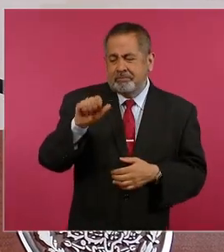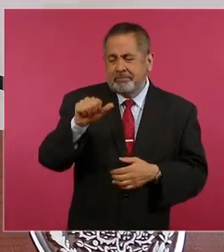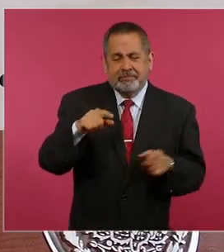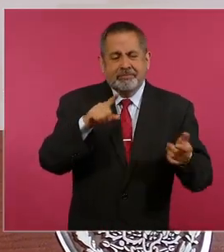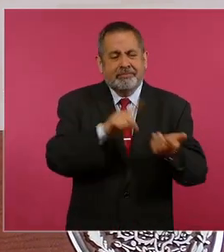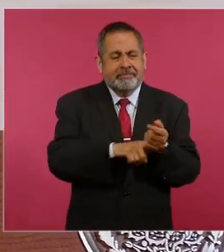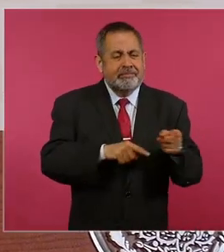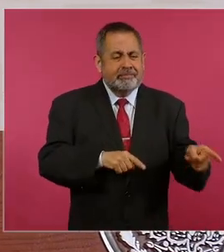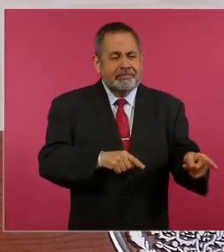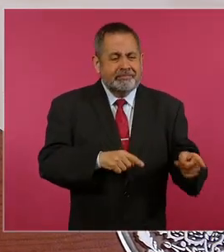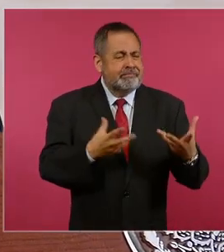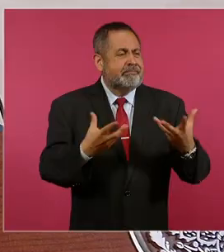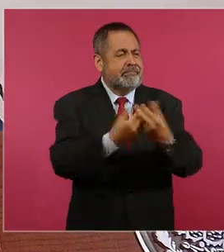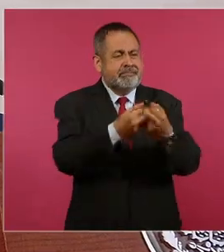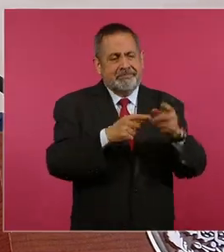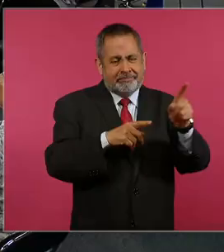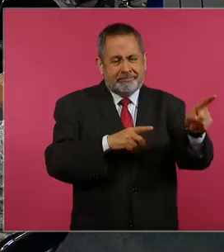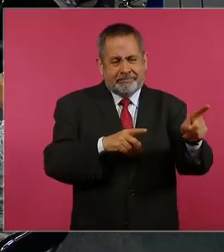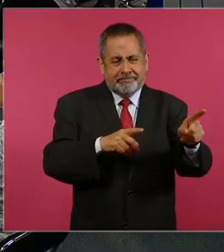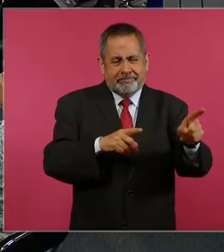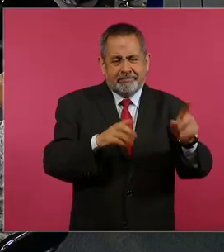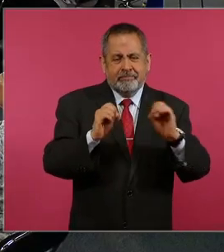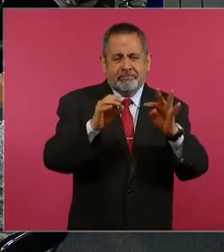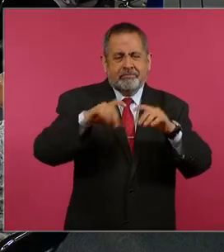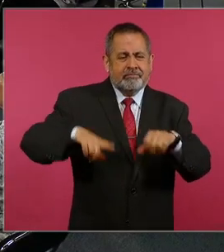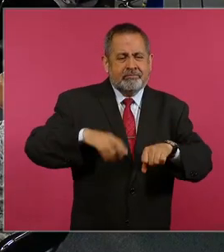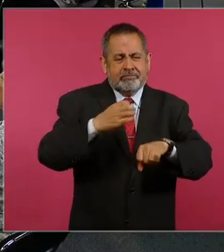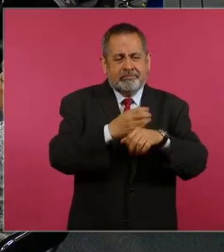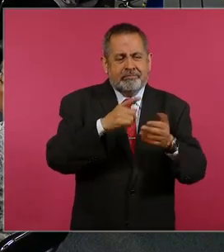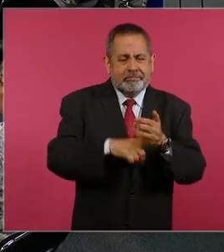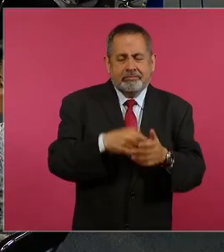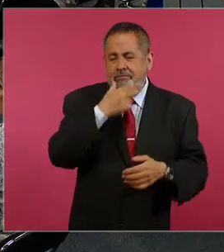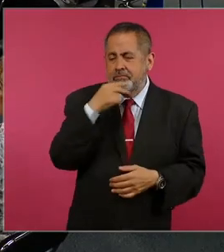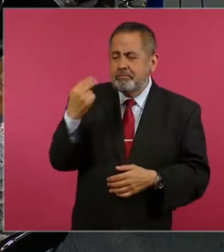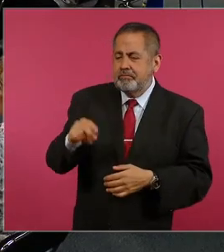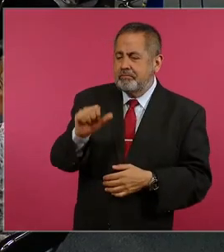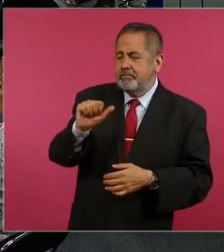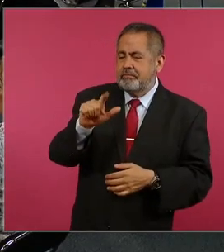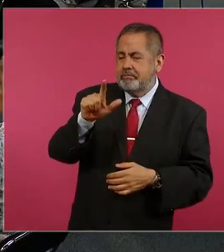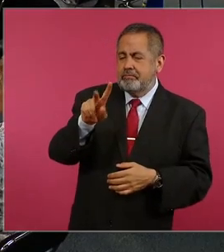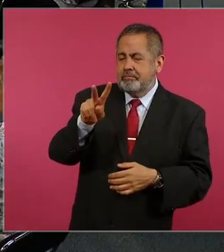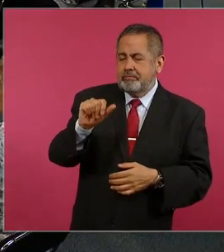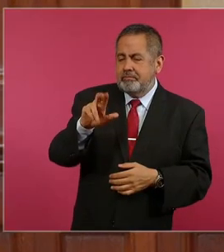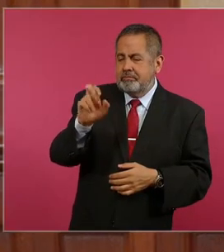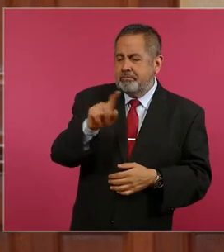Del Departamento de Estado. Álvarez y Casa.